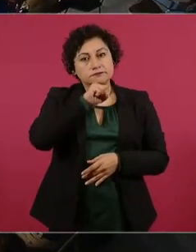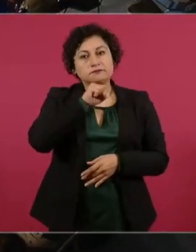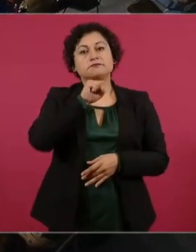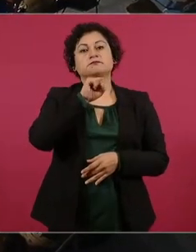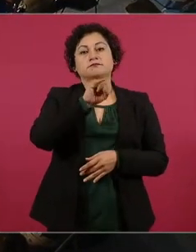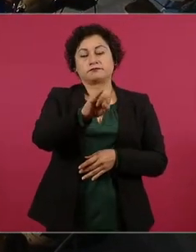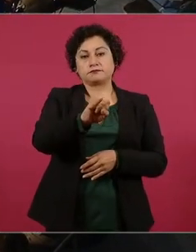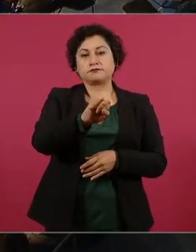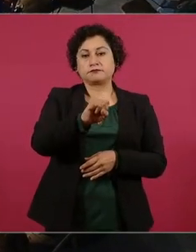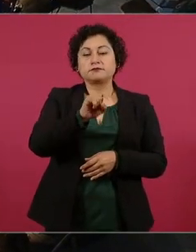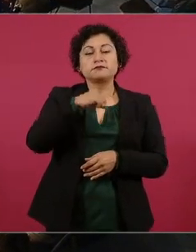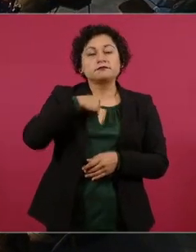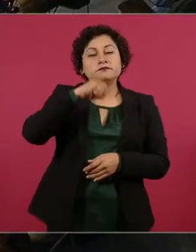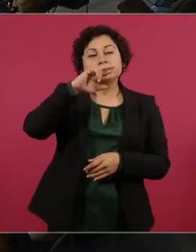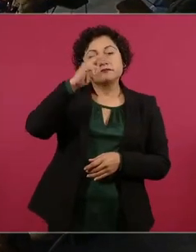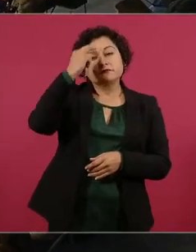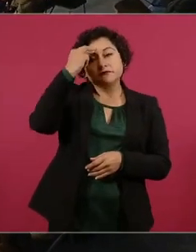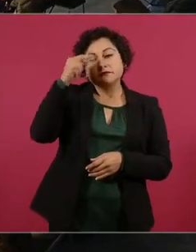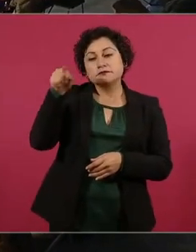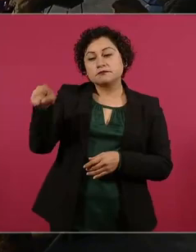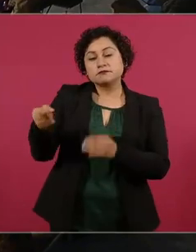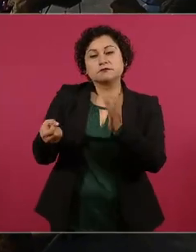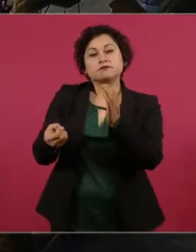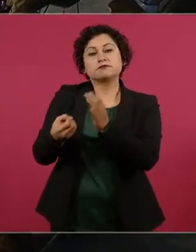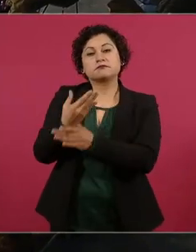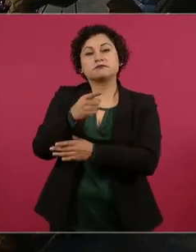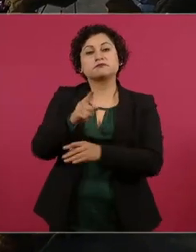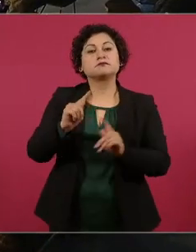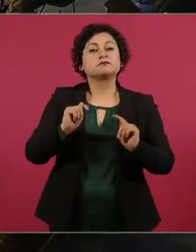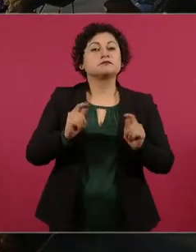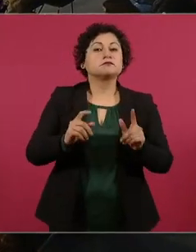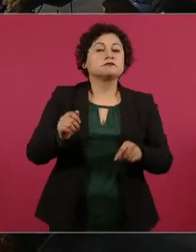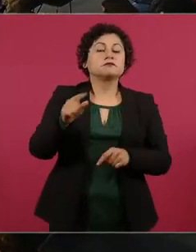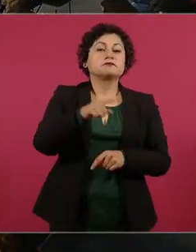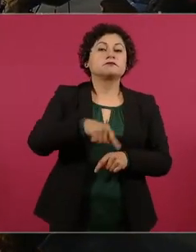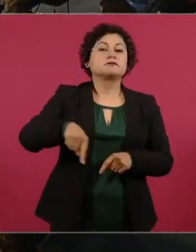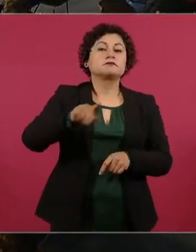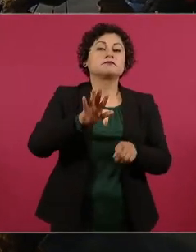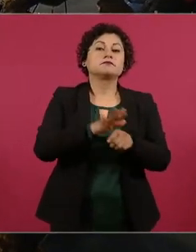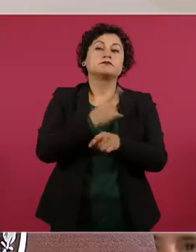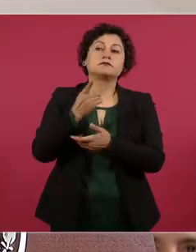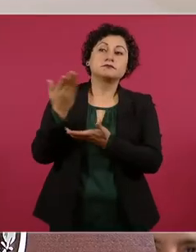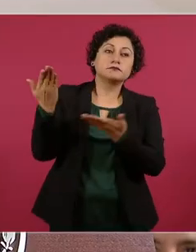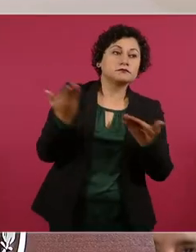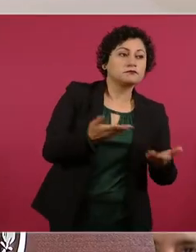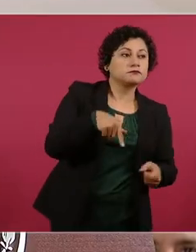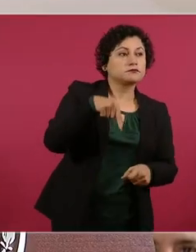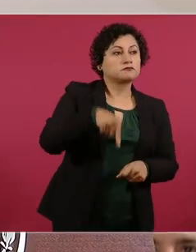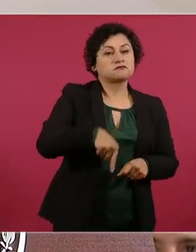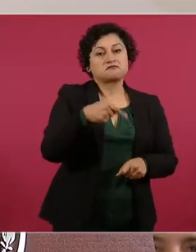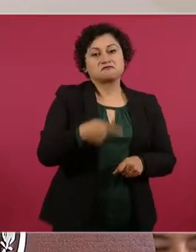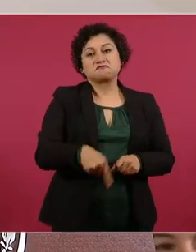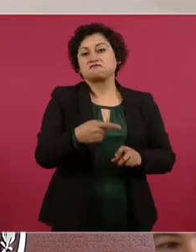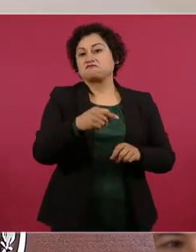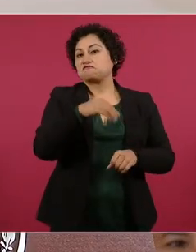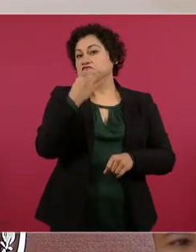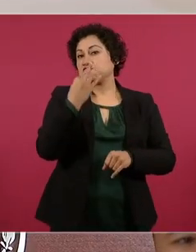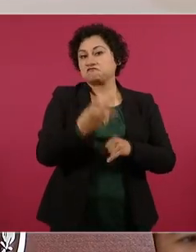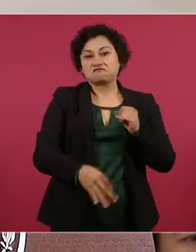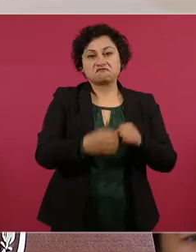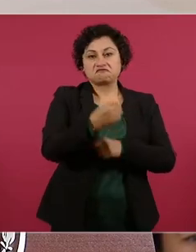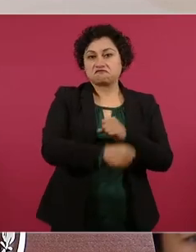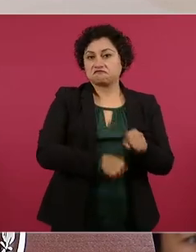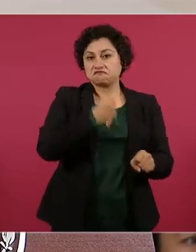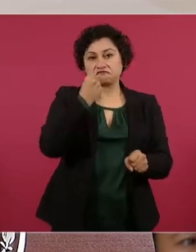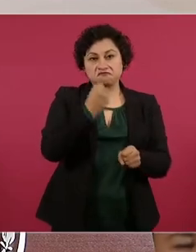Tlaxcala porque íbamos a llegar aquí a finales de año y no iba a haber nadie. A principios de año empezamos a darle